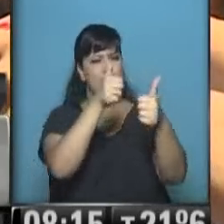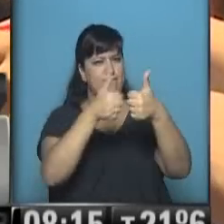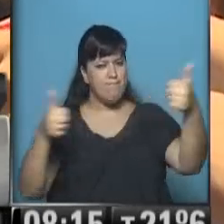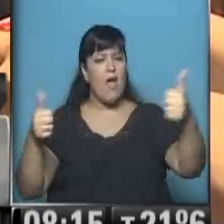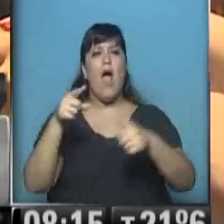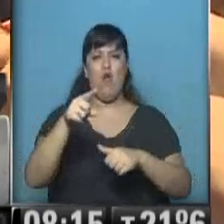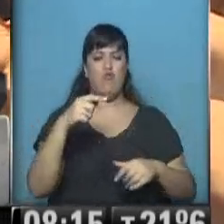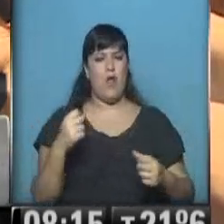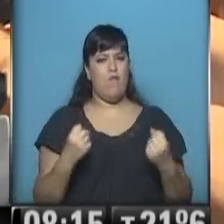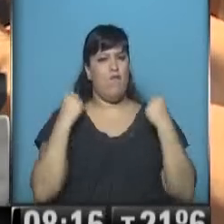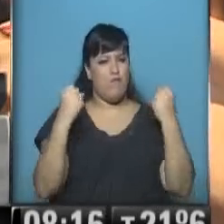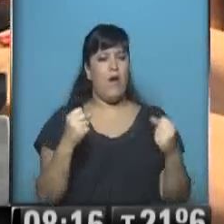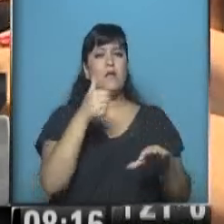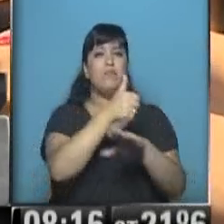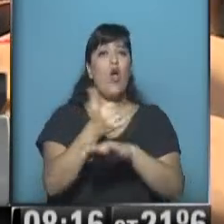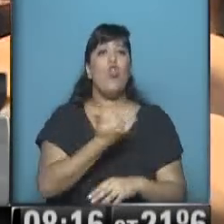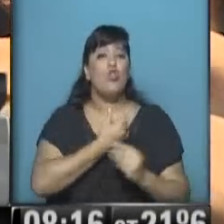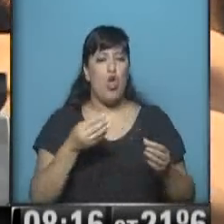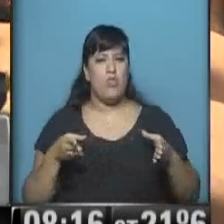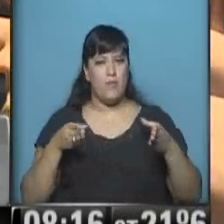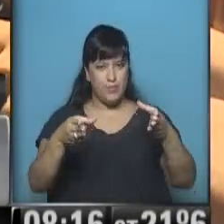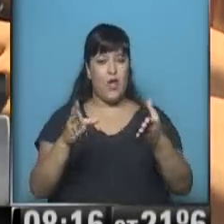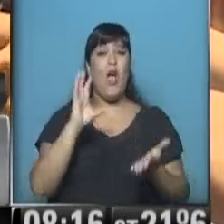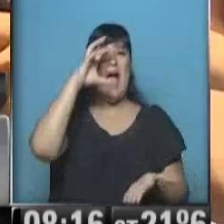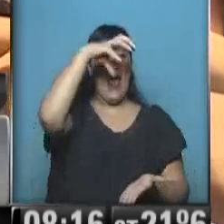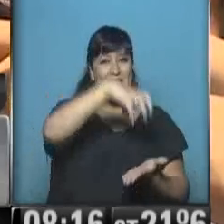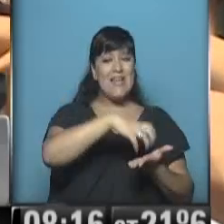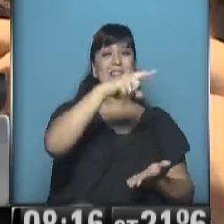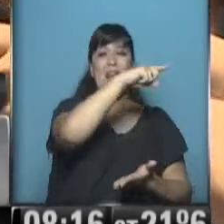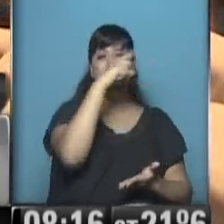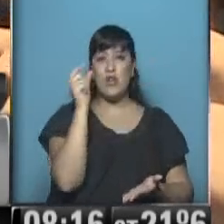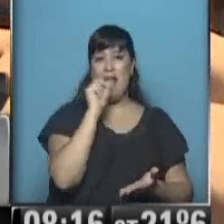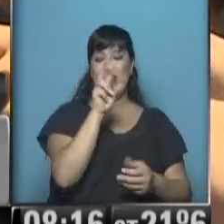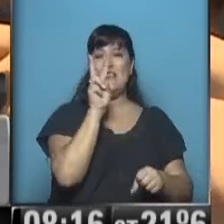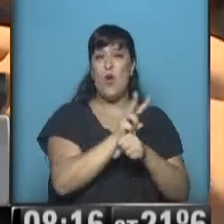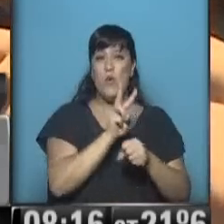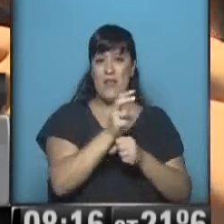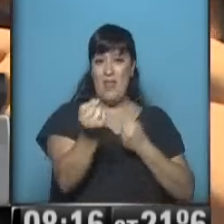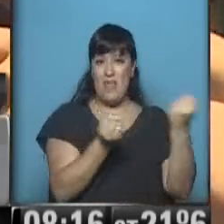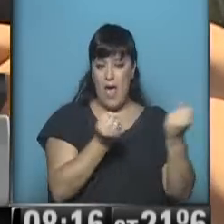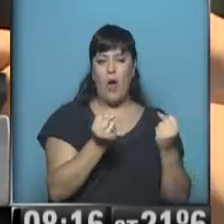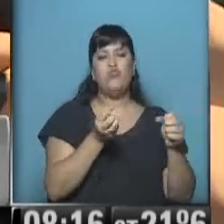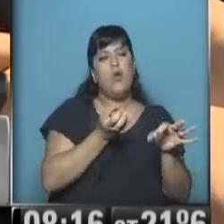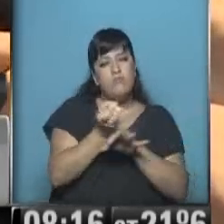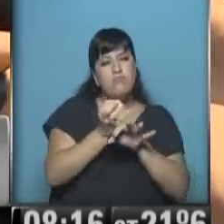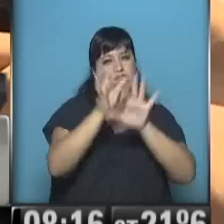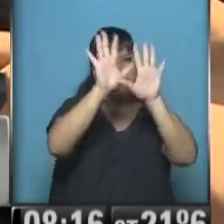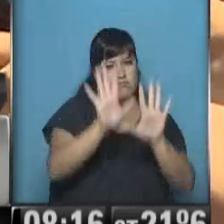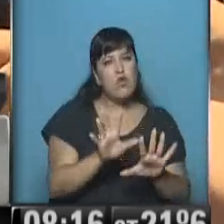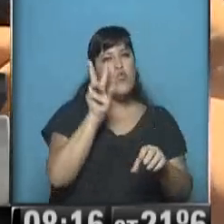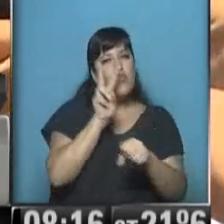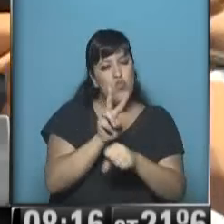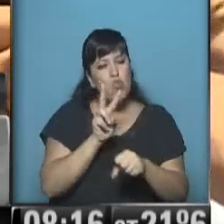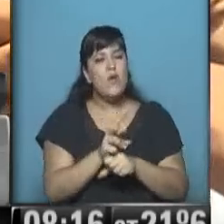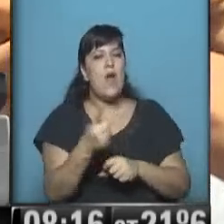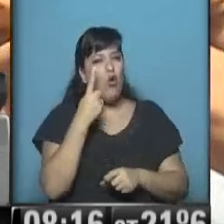fuerte presencia en las rutas con la Agencia Nacional de Seguridad Vial, generando conciencia, prevención, llevando adelante